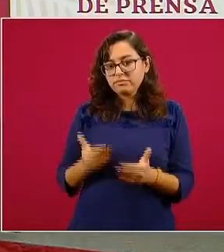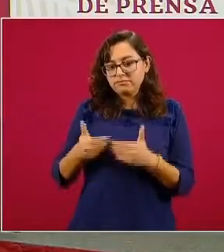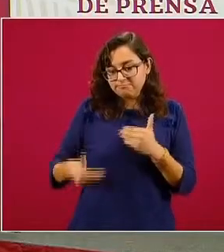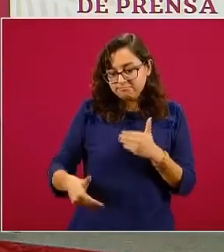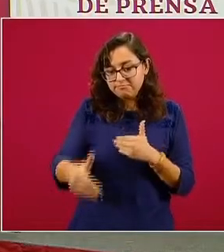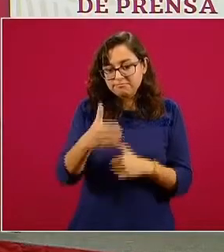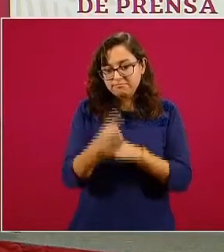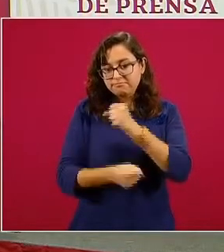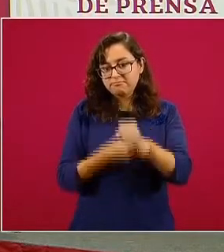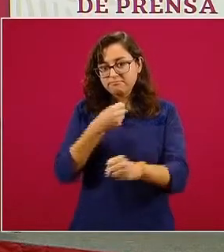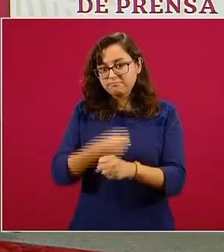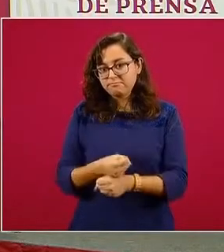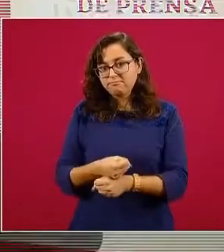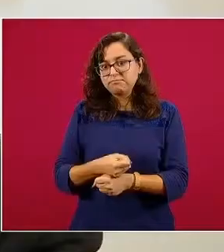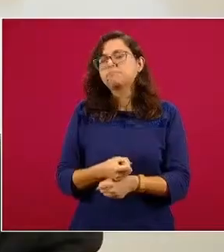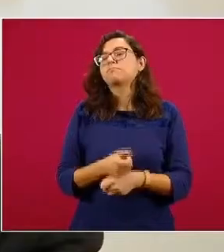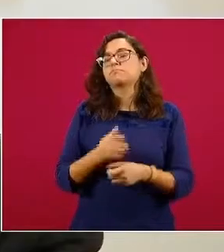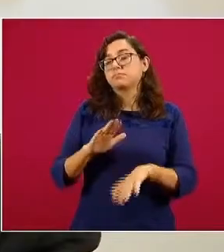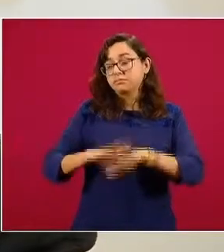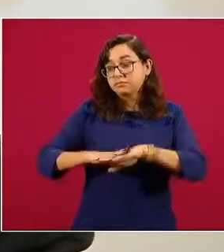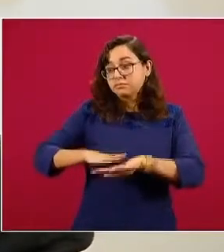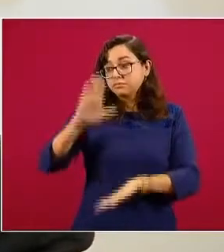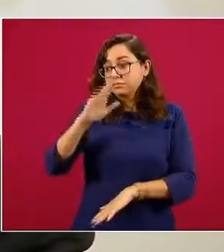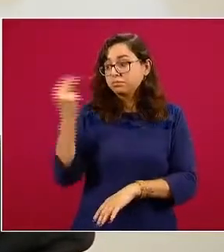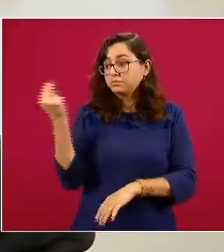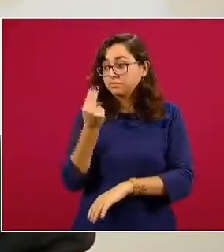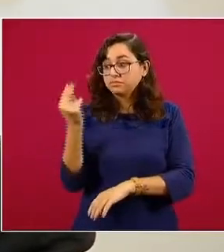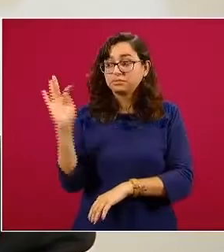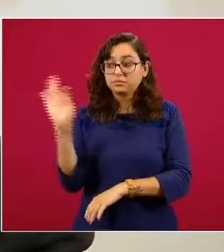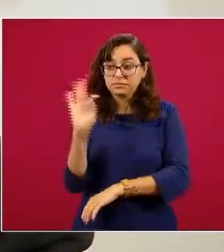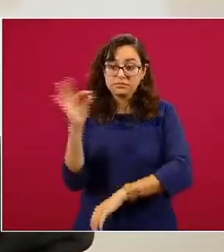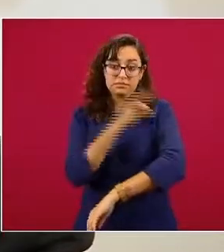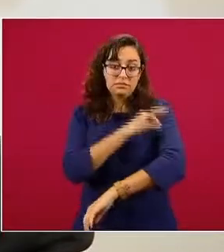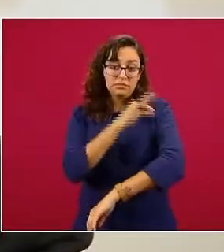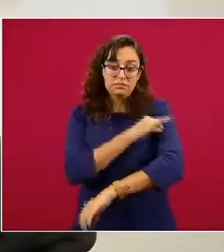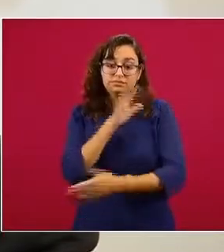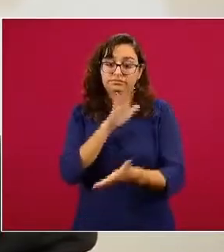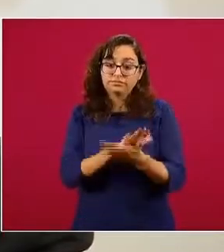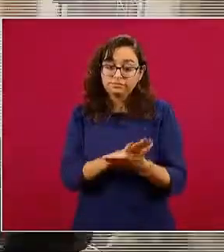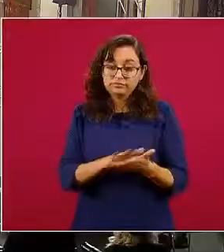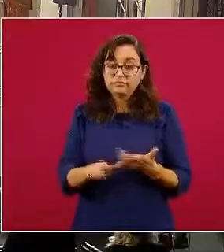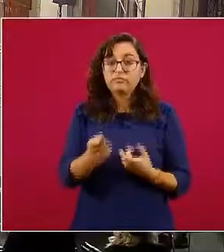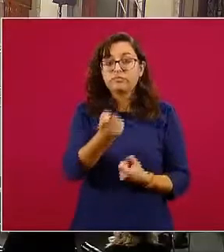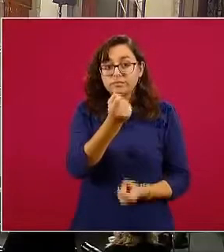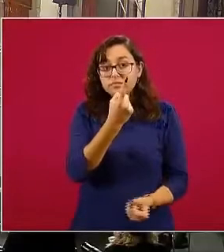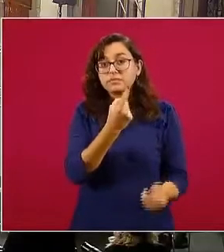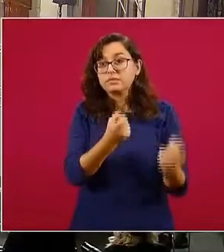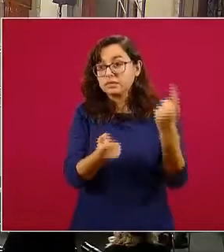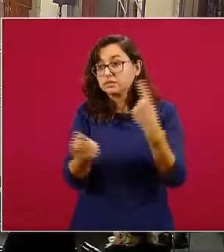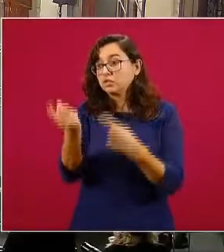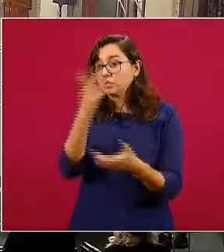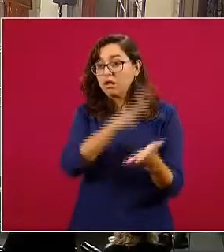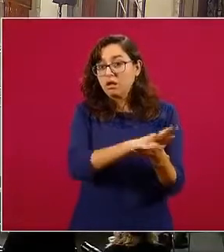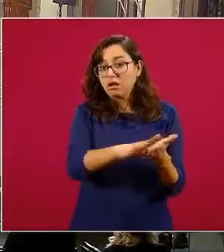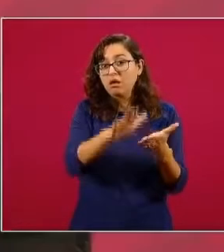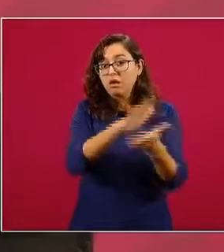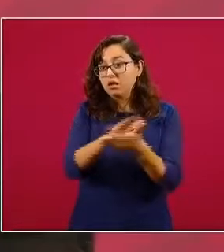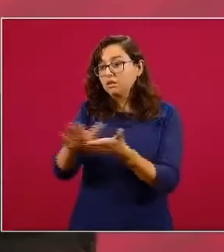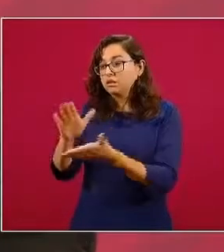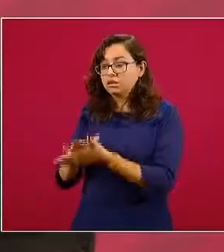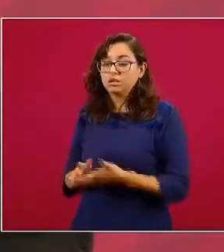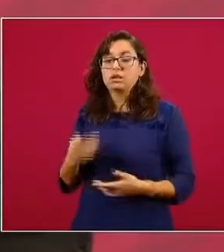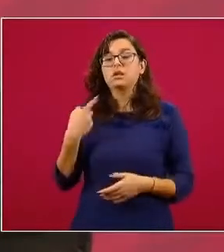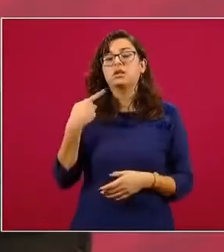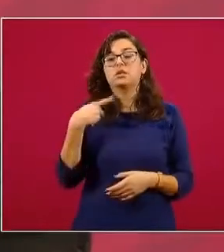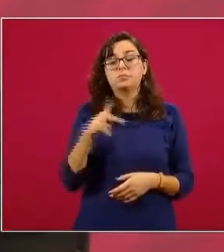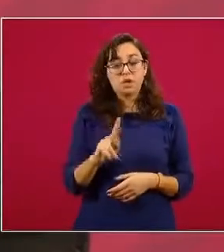¿no? Entonces, a nivel local se acaba a lo mejor en una o en algunas unidades, pero tanto la jurisdicción sanitaria como